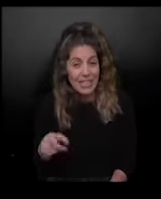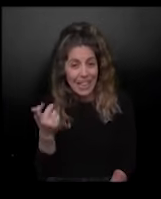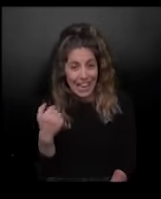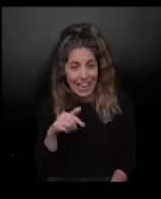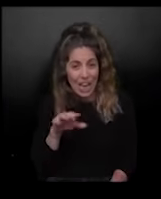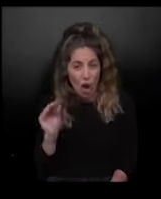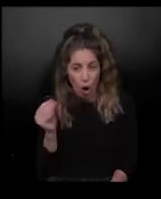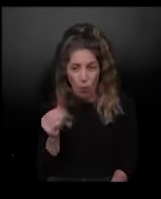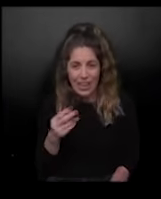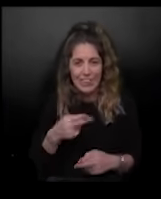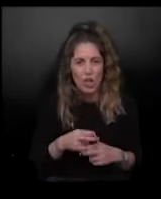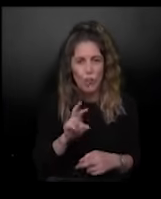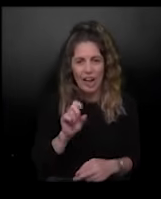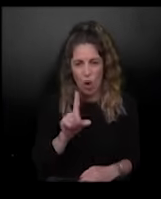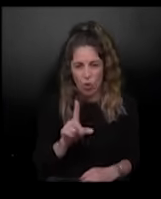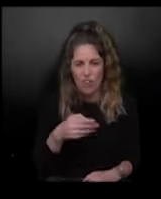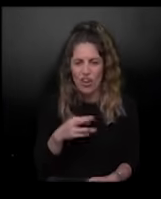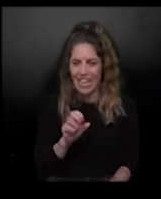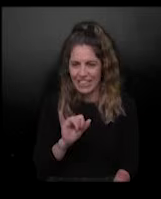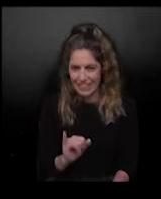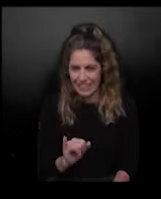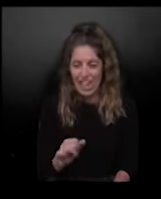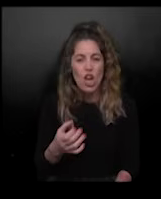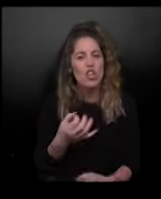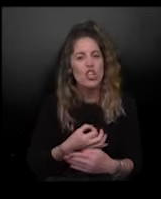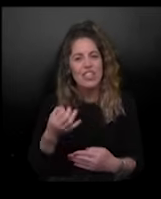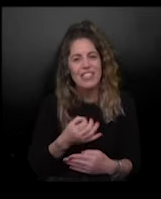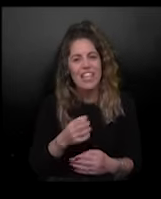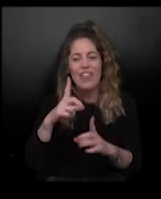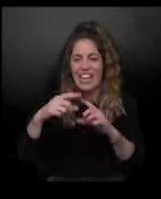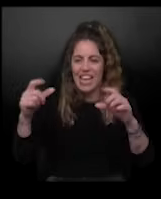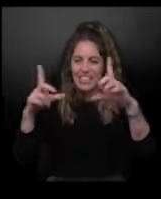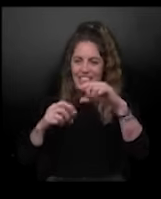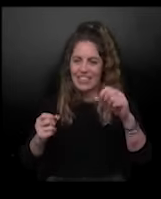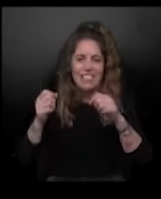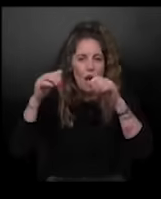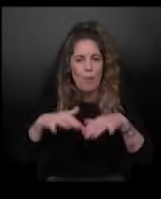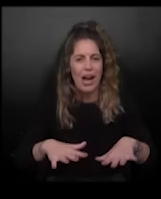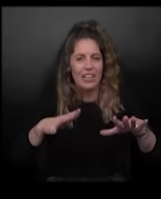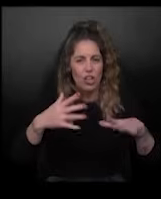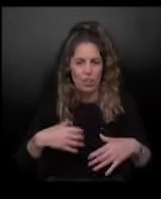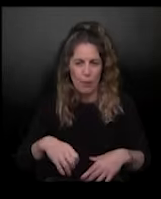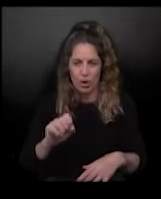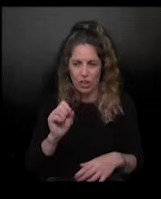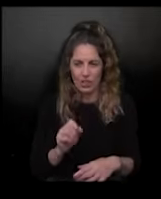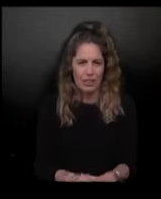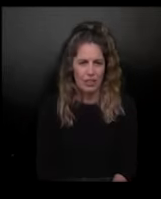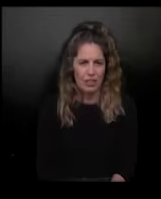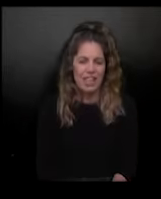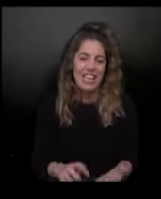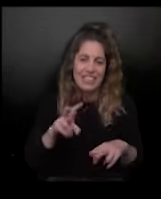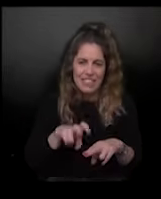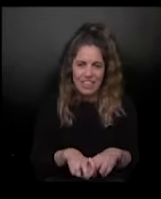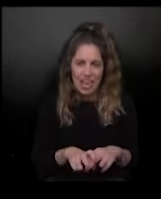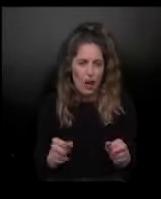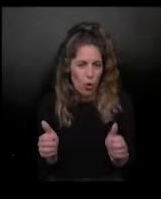chico de nombre Raúl borelli nos enseñaba las estrellas en mágico transporte se sentaba junto a la